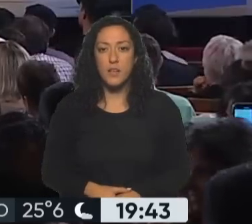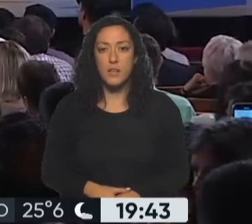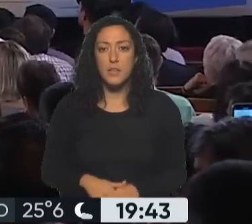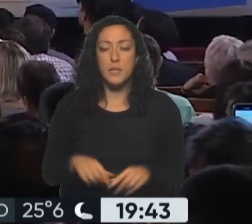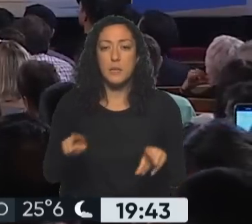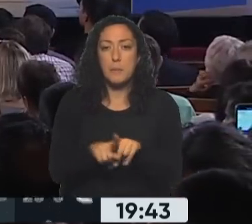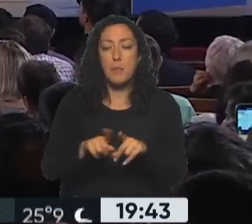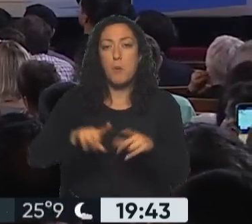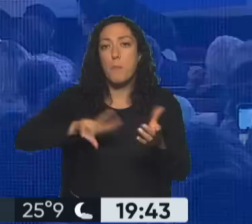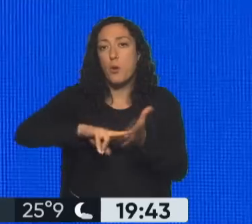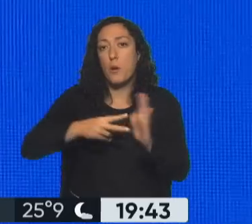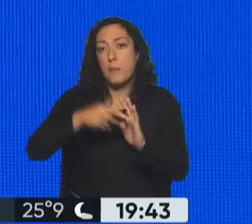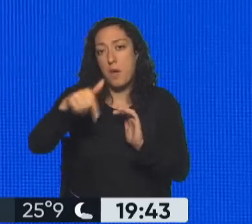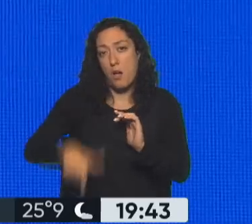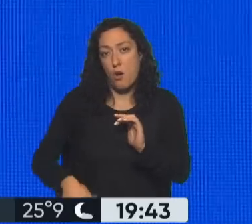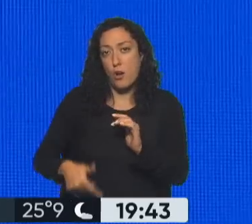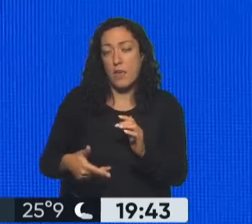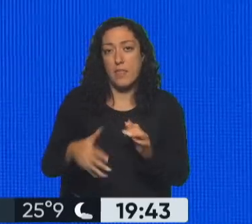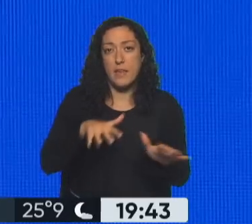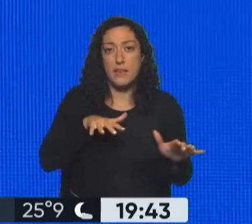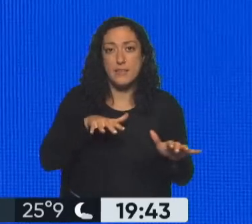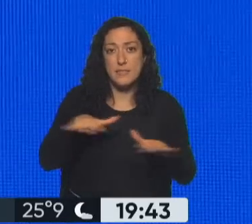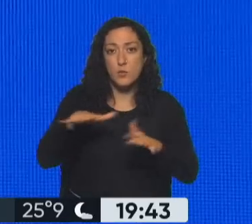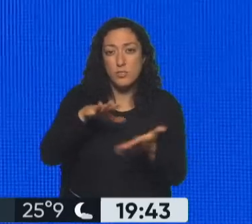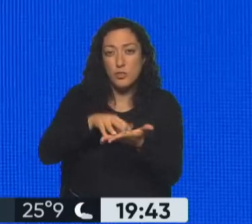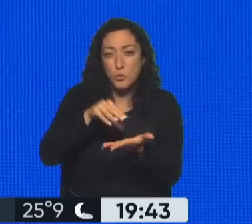un problema como el de ahora, como el de la sequía,